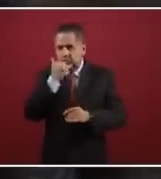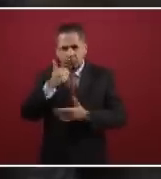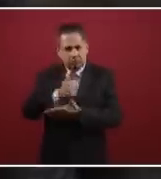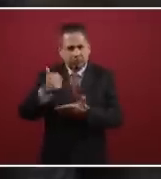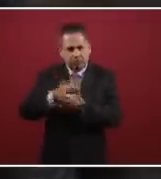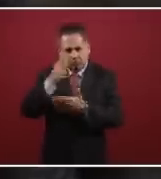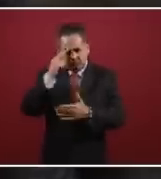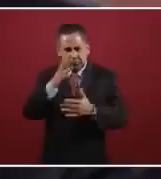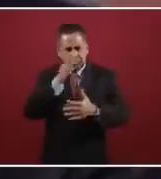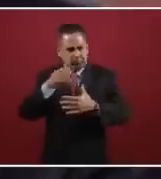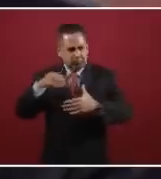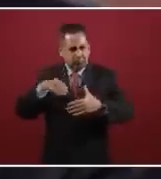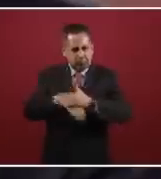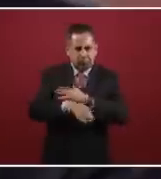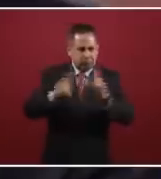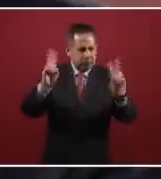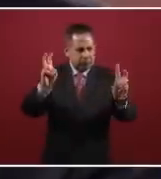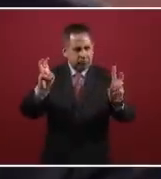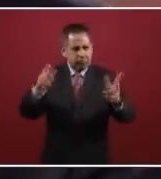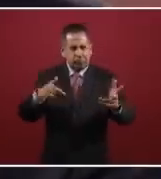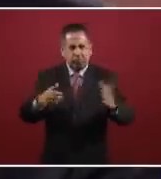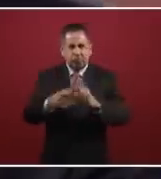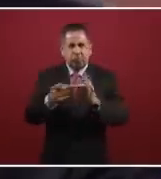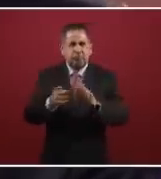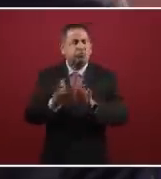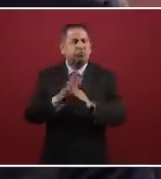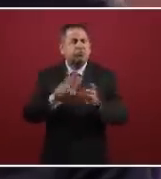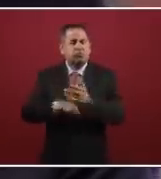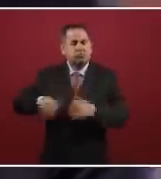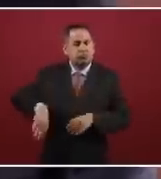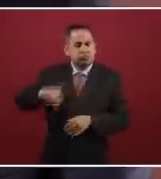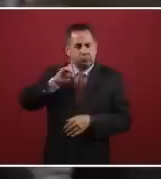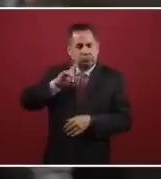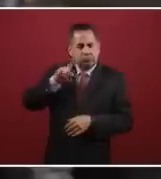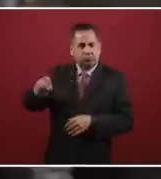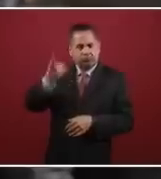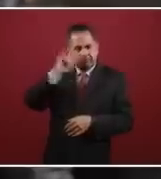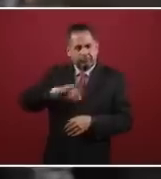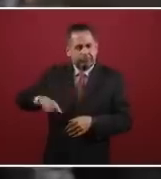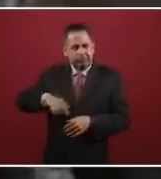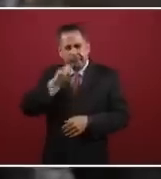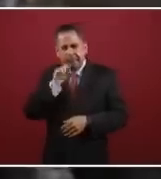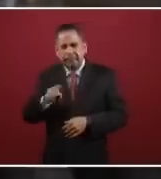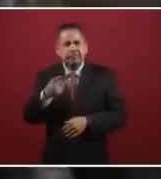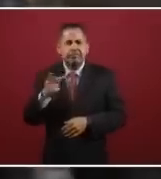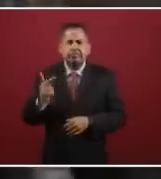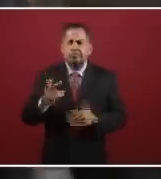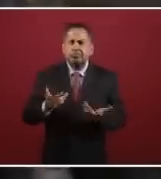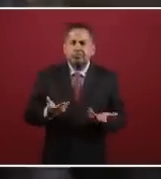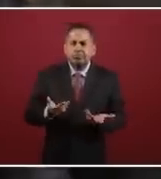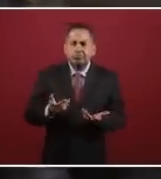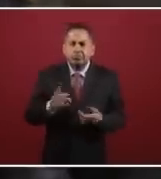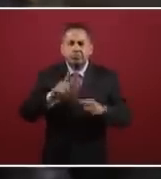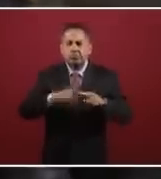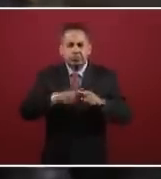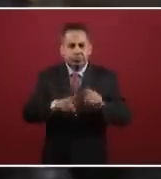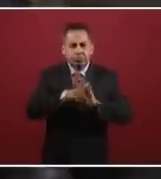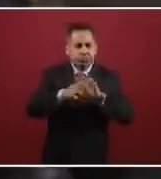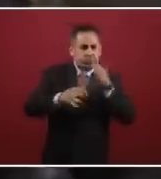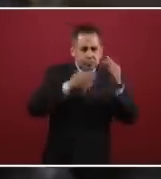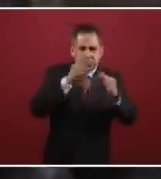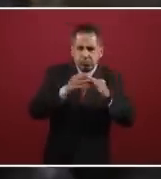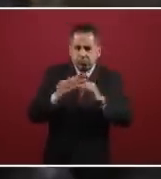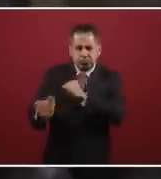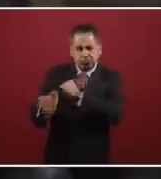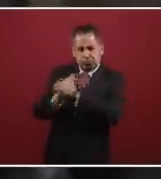capitalinos, por este tema que ya platicaba la jefa de gobierno y usted también, pero ¿qué garantías hay para que un